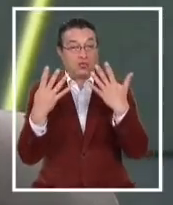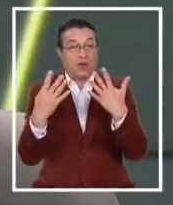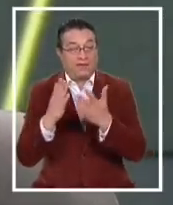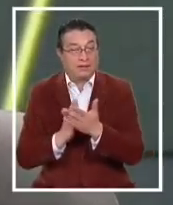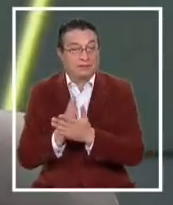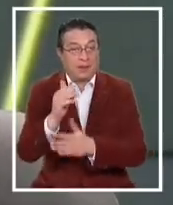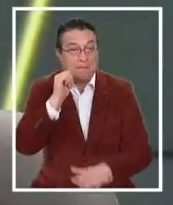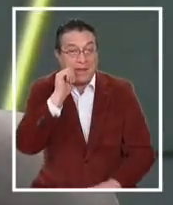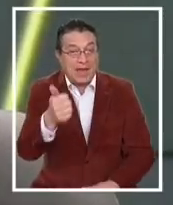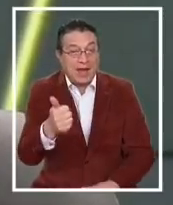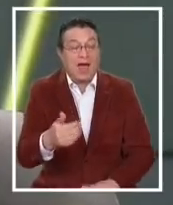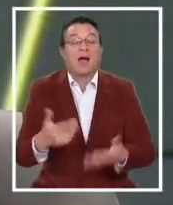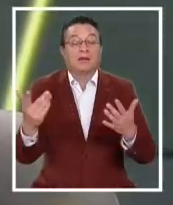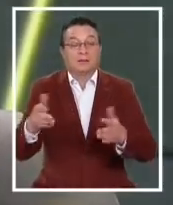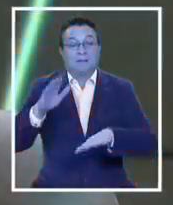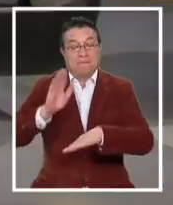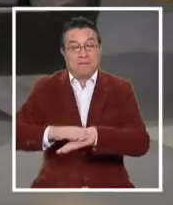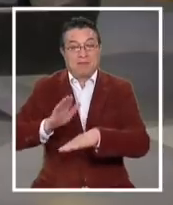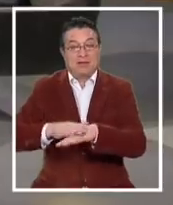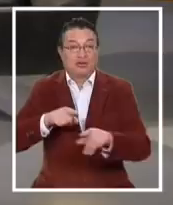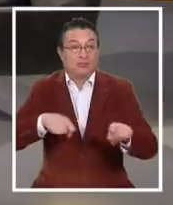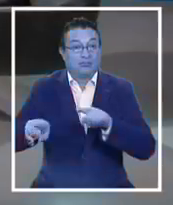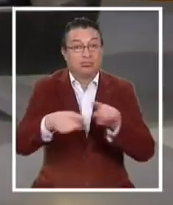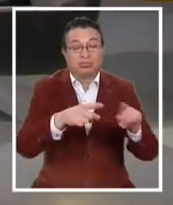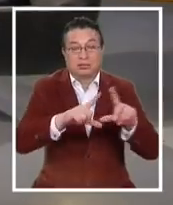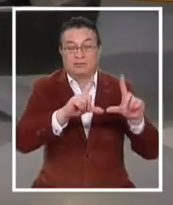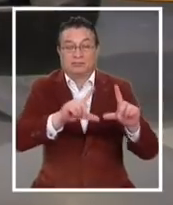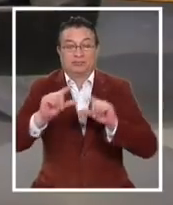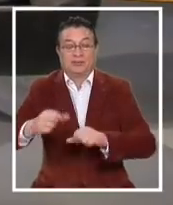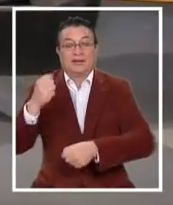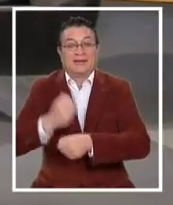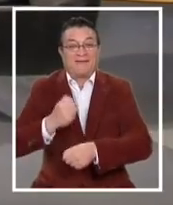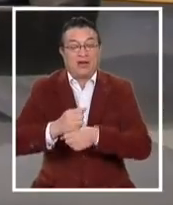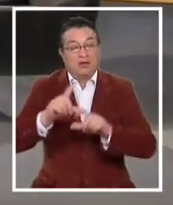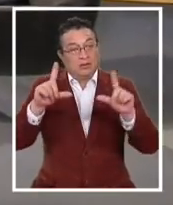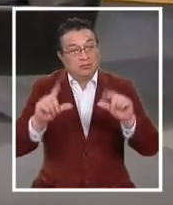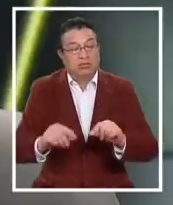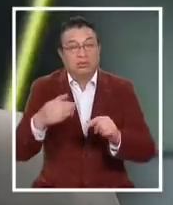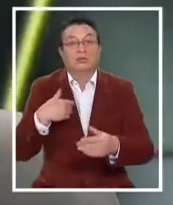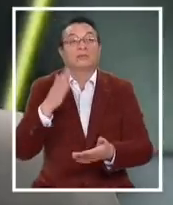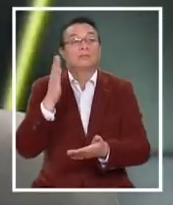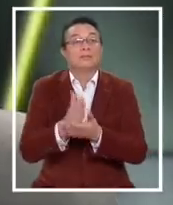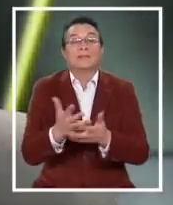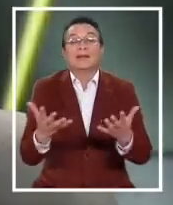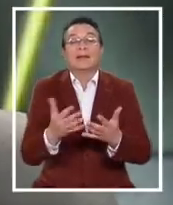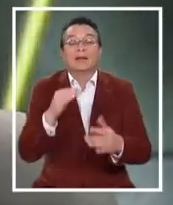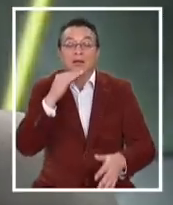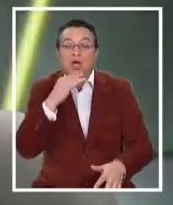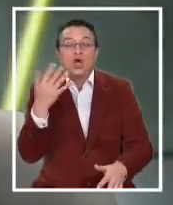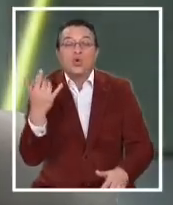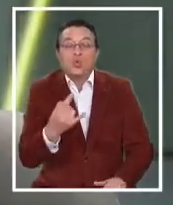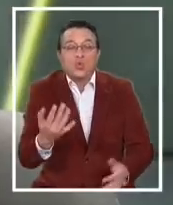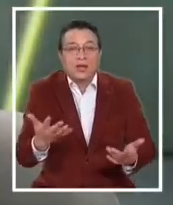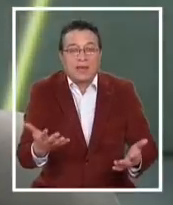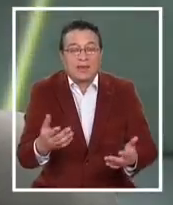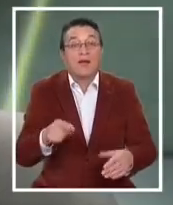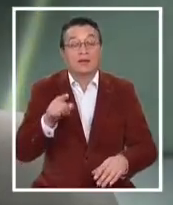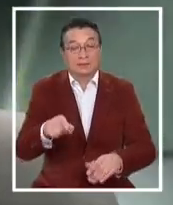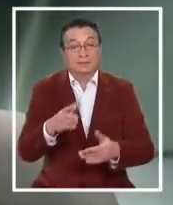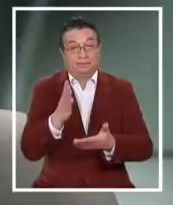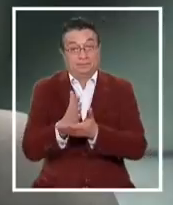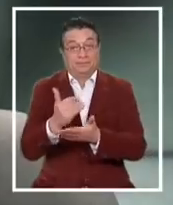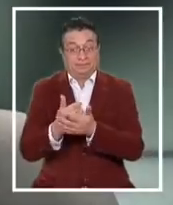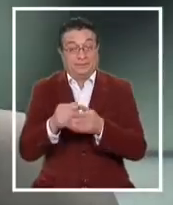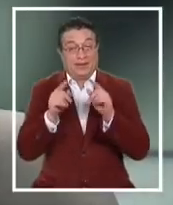se limitaron los permisos tanto de desplazamiento como permisos de trabajo, se vuelve a definir lo que es bien esencial. ¿Van en la